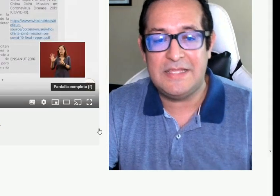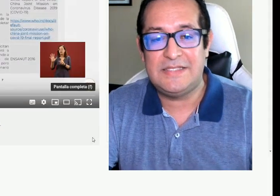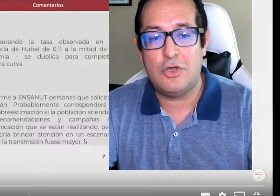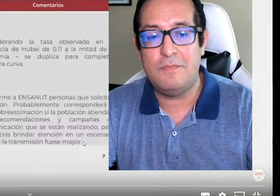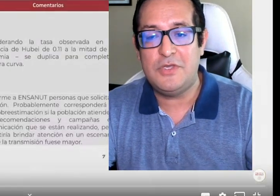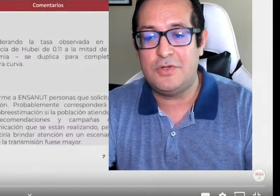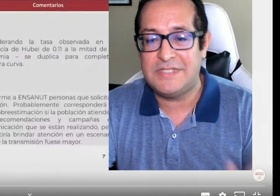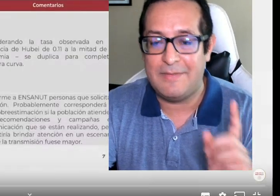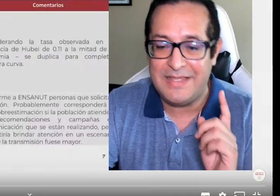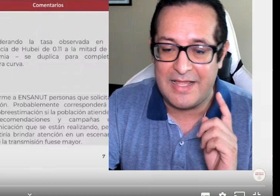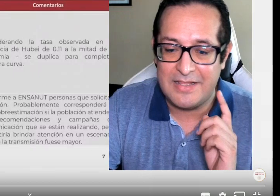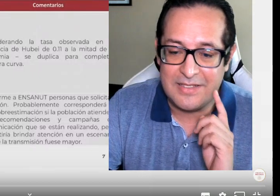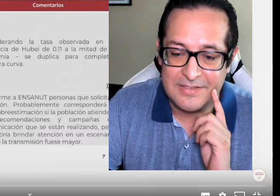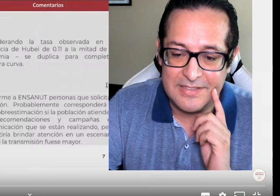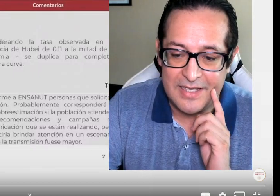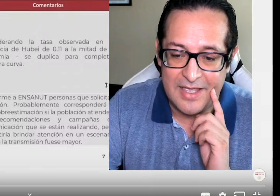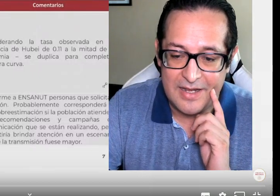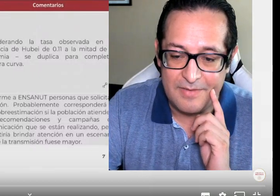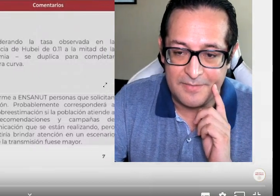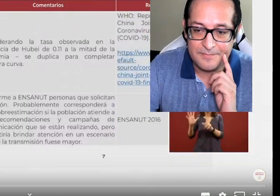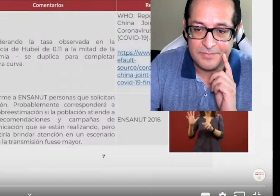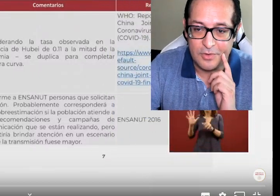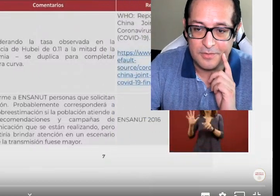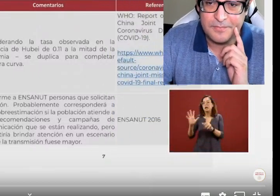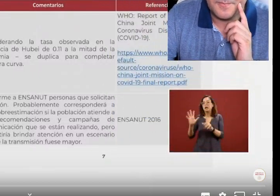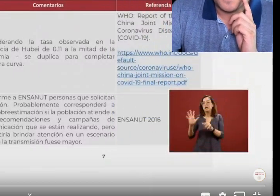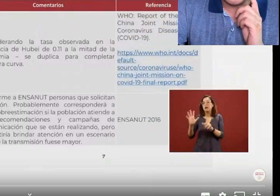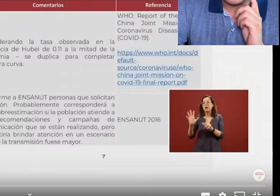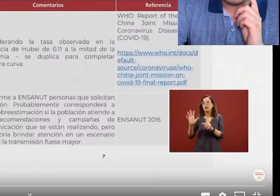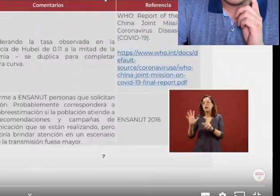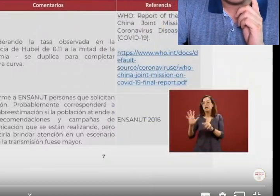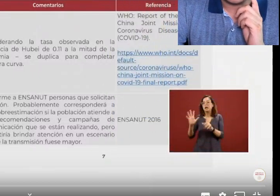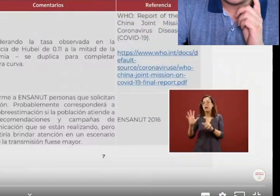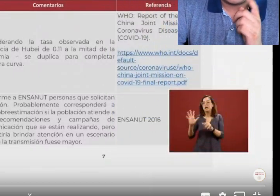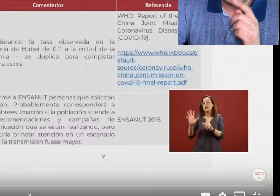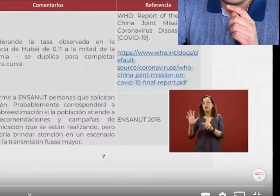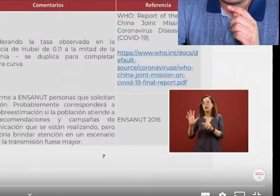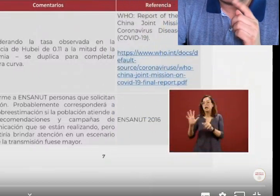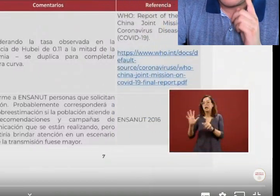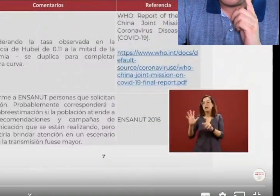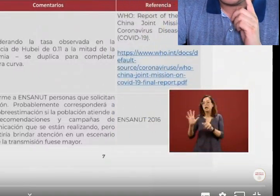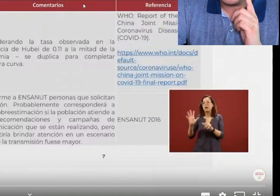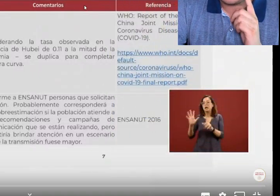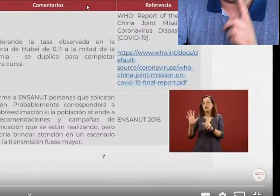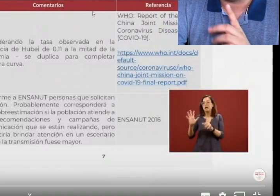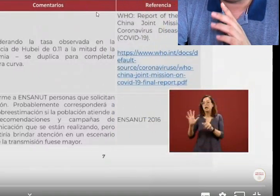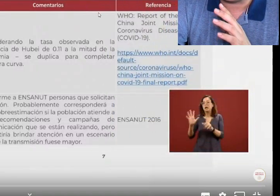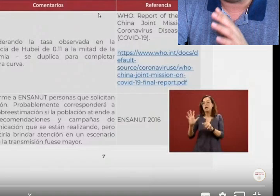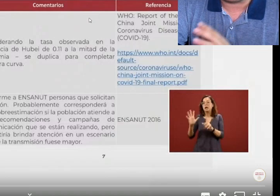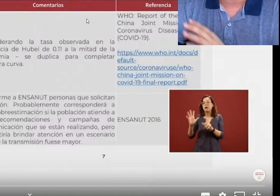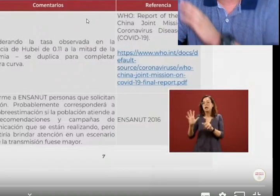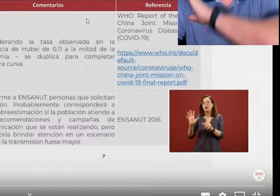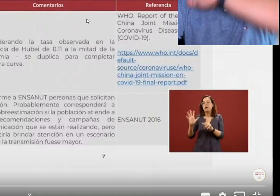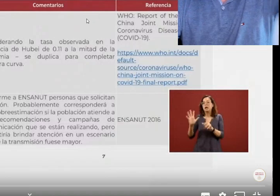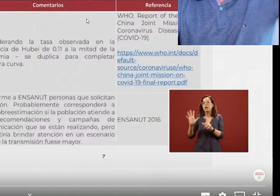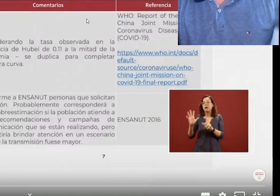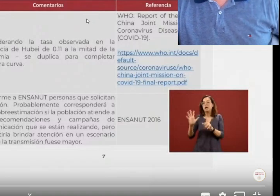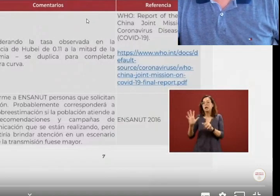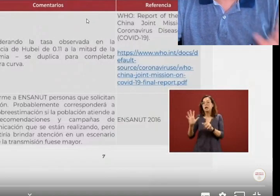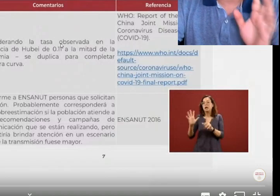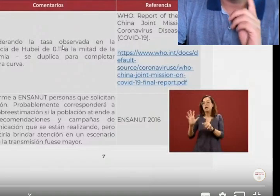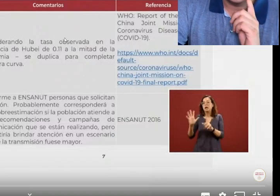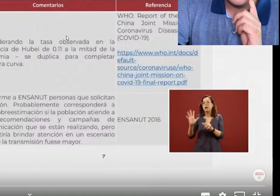125 millones de habitantes dice aquí arriba no estimado por el inegi la conapo es la población total